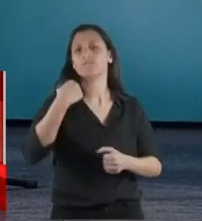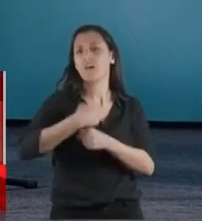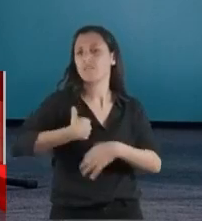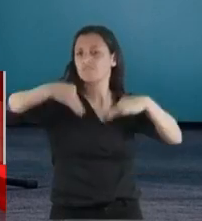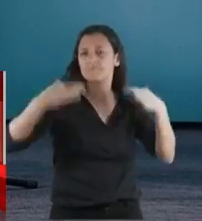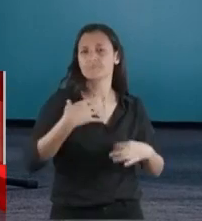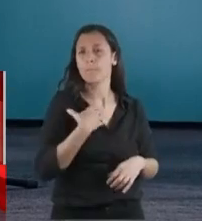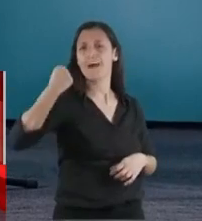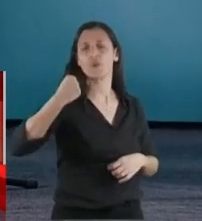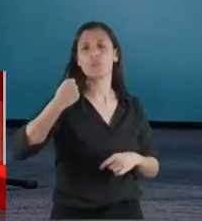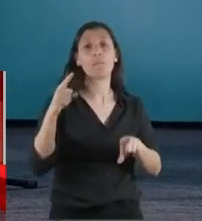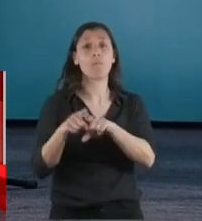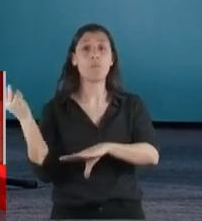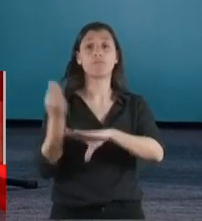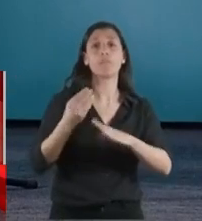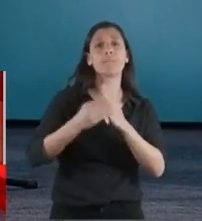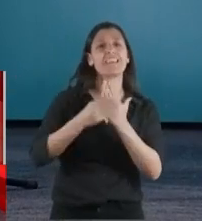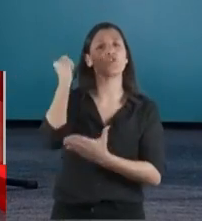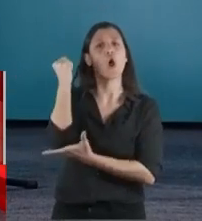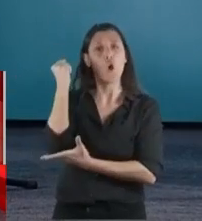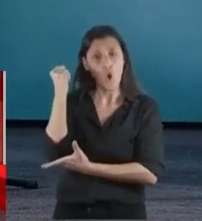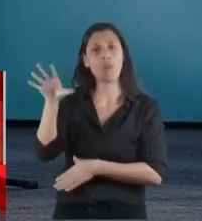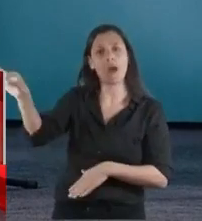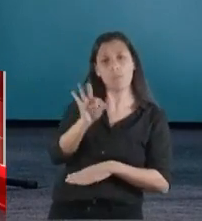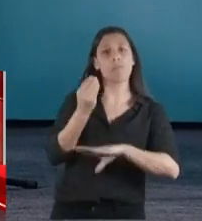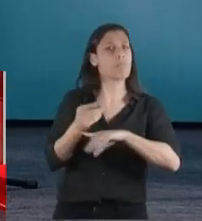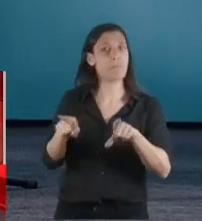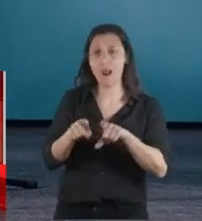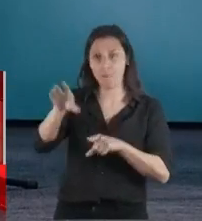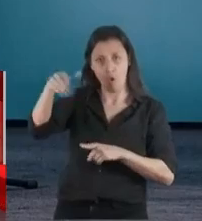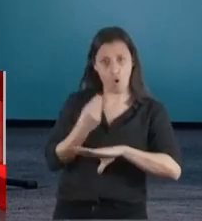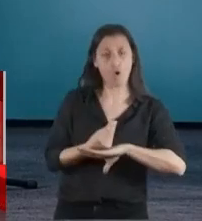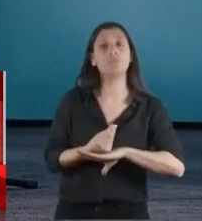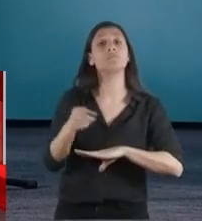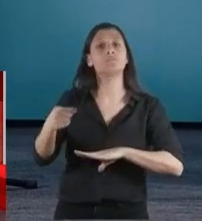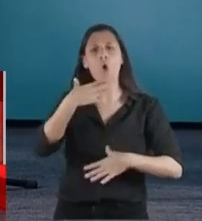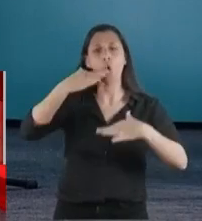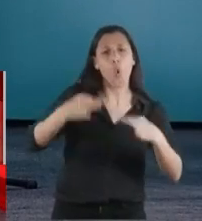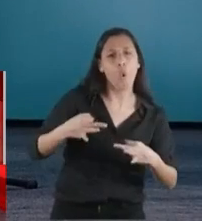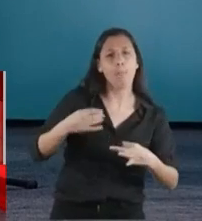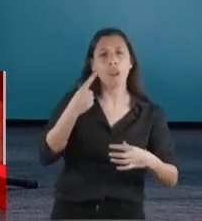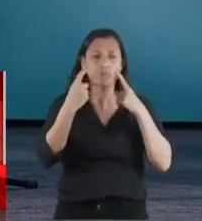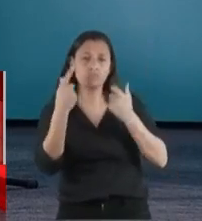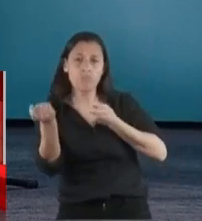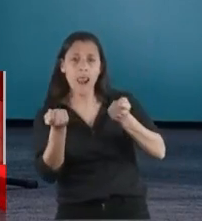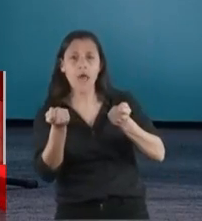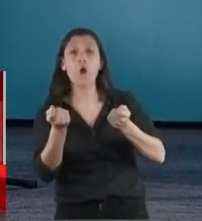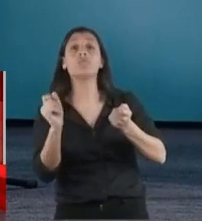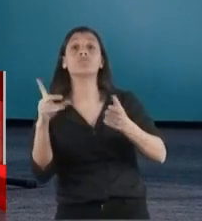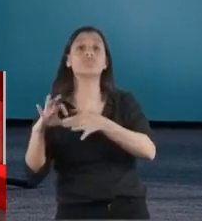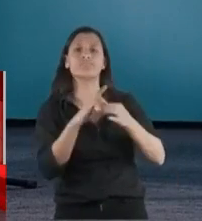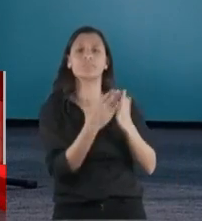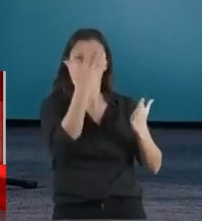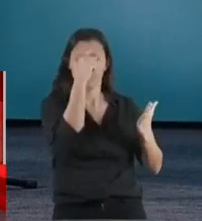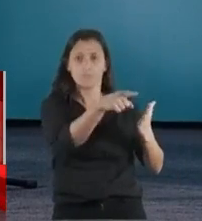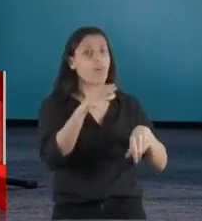lealtad y patriotismo el cargo de ministro de Economía para el que habéis sido nombrado, cumpliendo y haciendo cumplir en cuanto